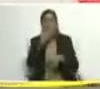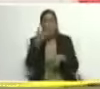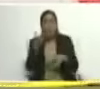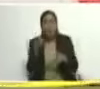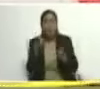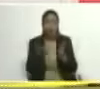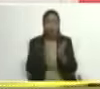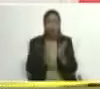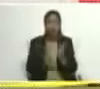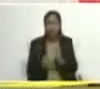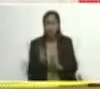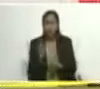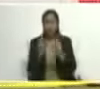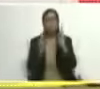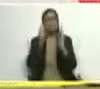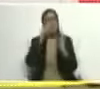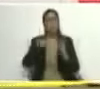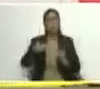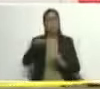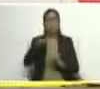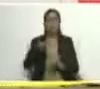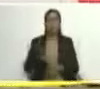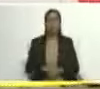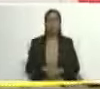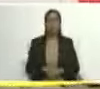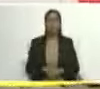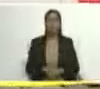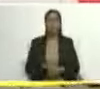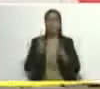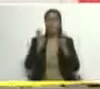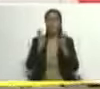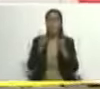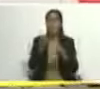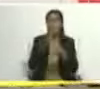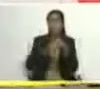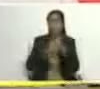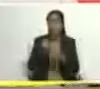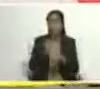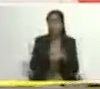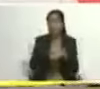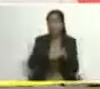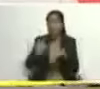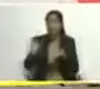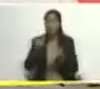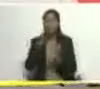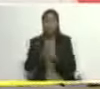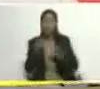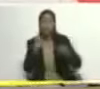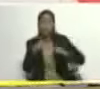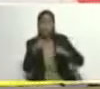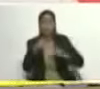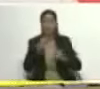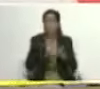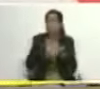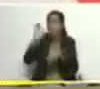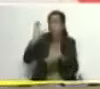pueblos. Los temas de financiamiento para la producción, de la comercialización de los